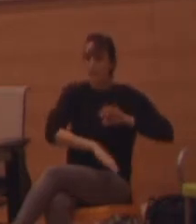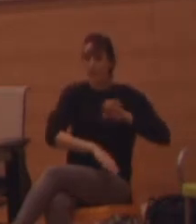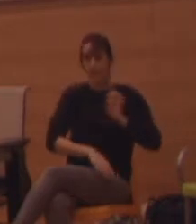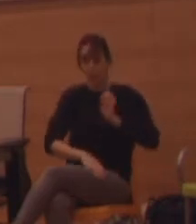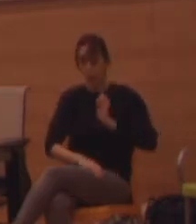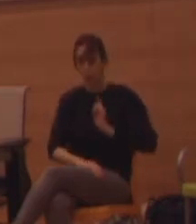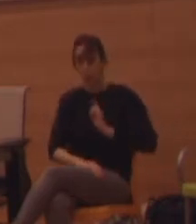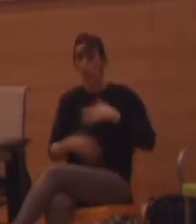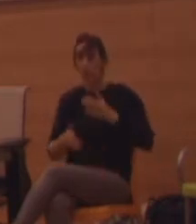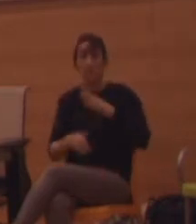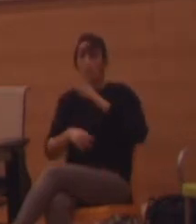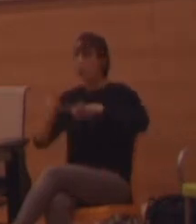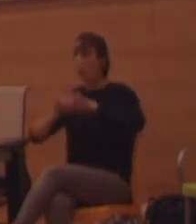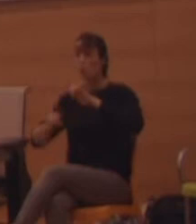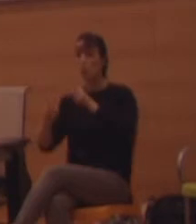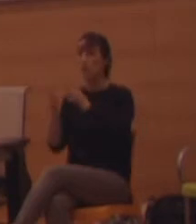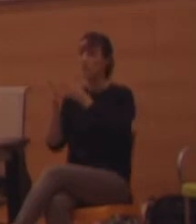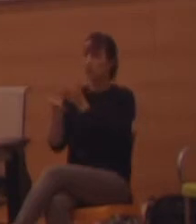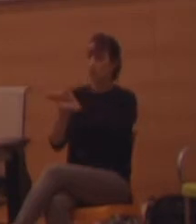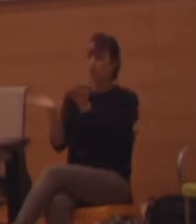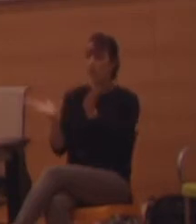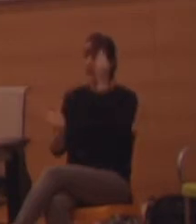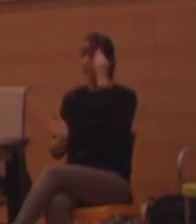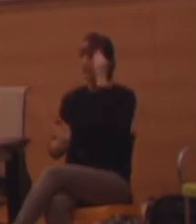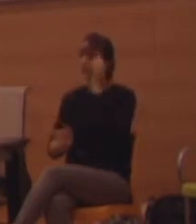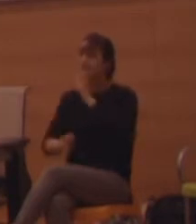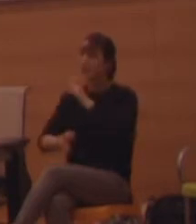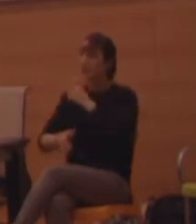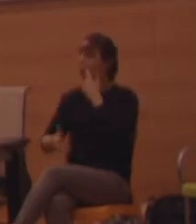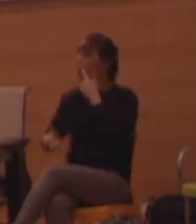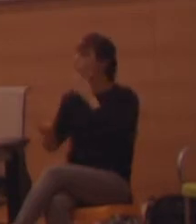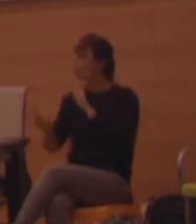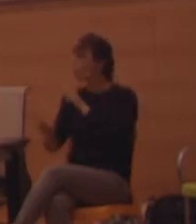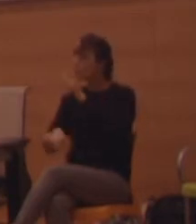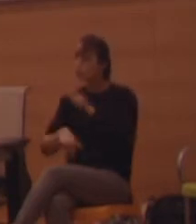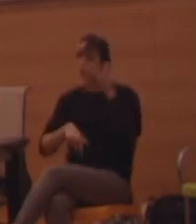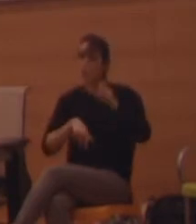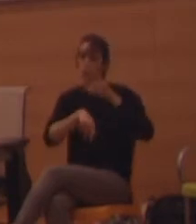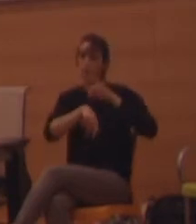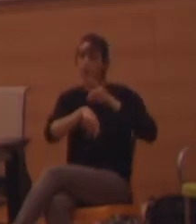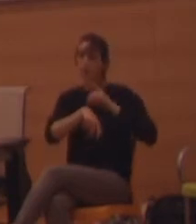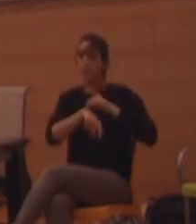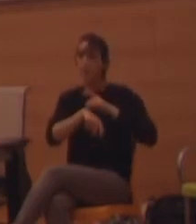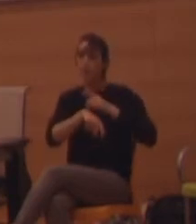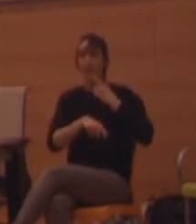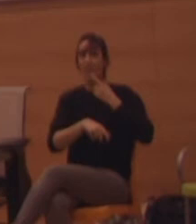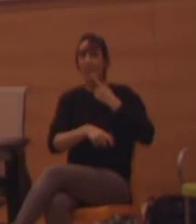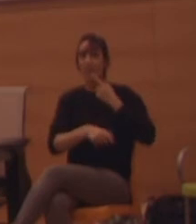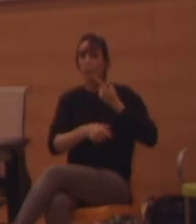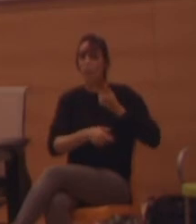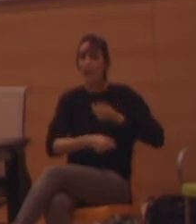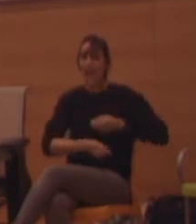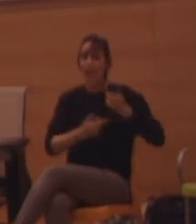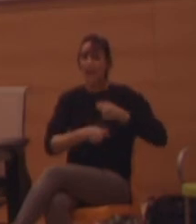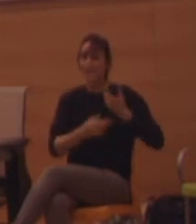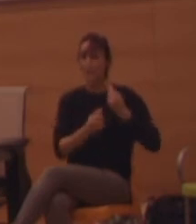el problema social que trae para la familia, que trae para el paciente, aumenta mucho el gasto social, se dispara y se mantiene en el tiempo si no